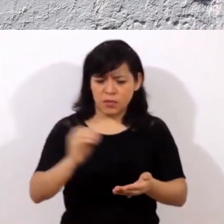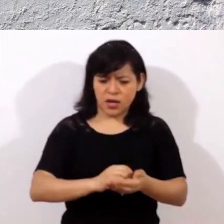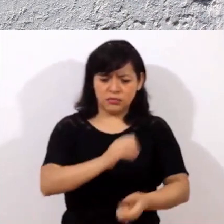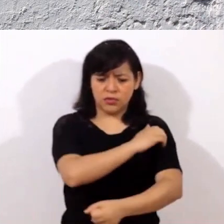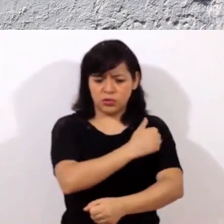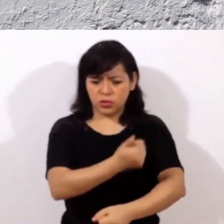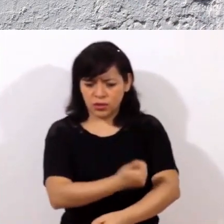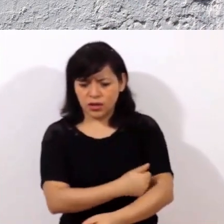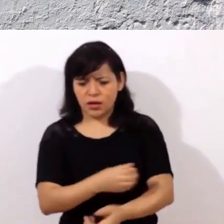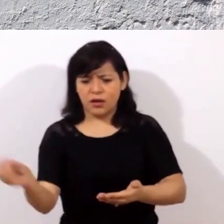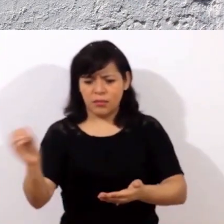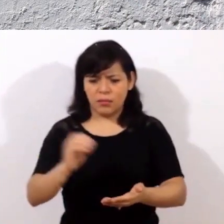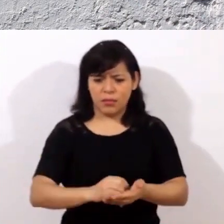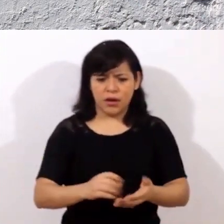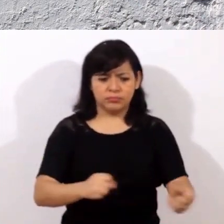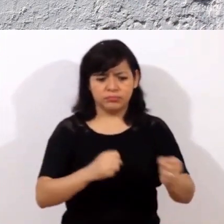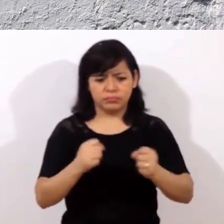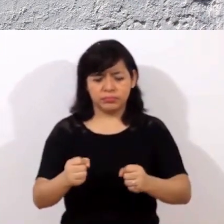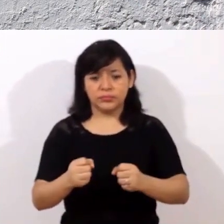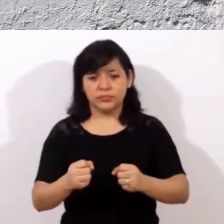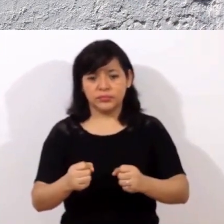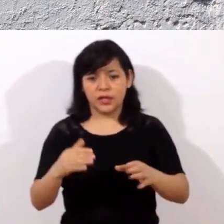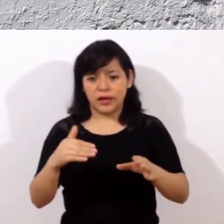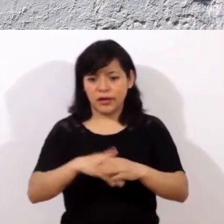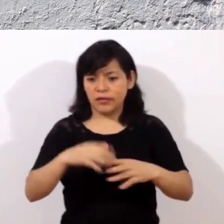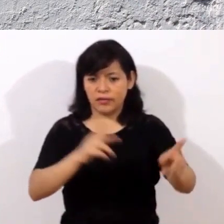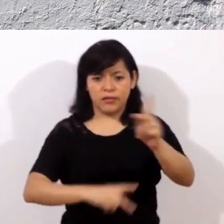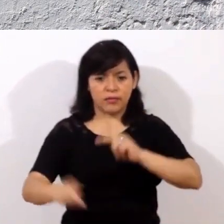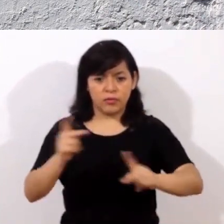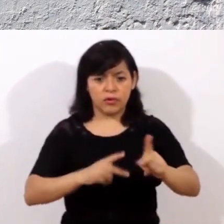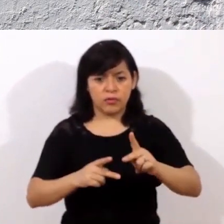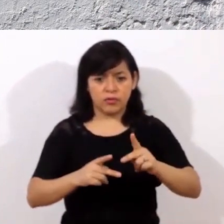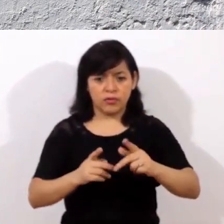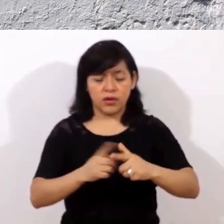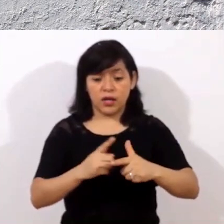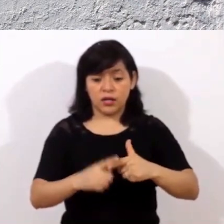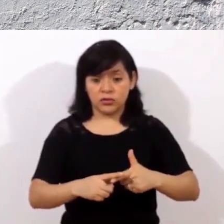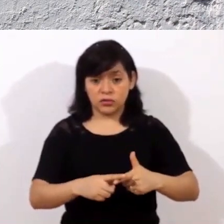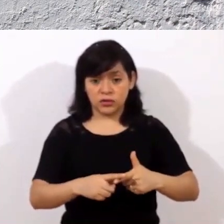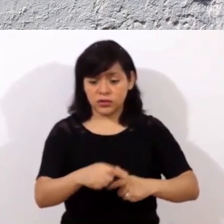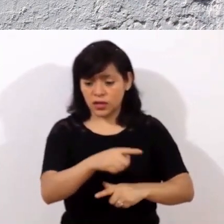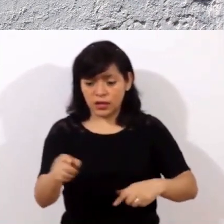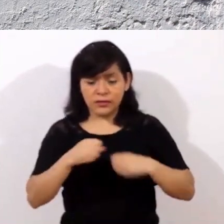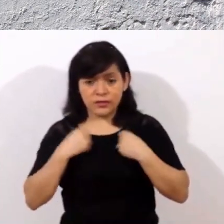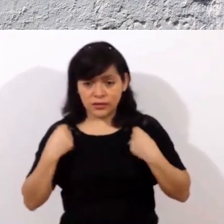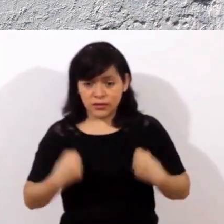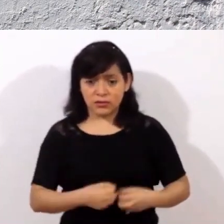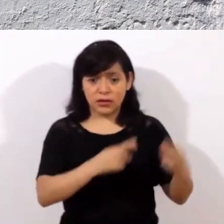posición en la comunidad. Así que en vez de tratar de sacar al pueblo de su